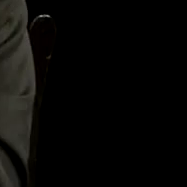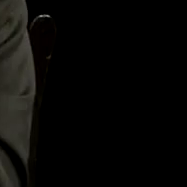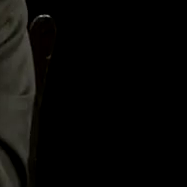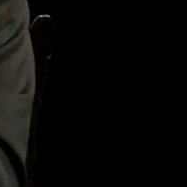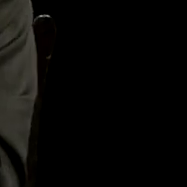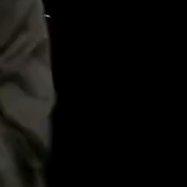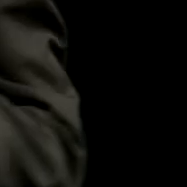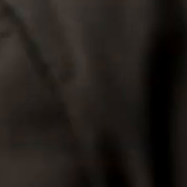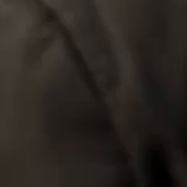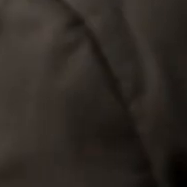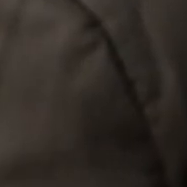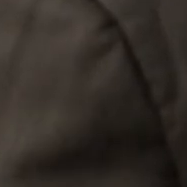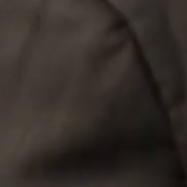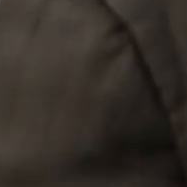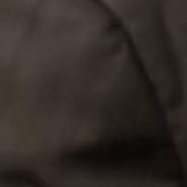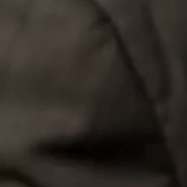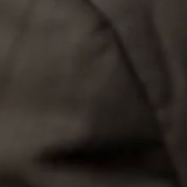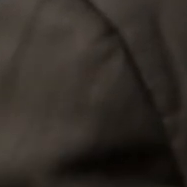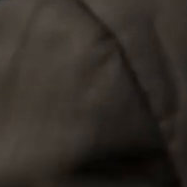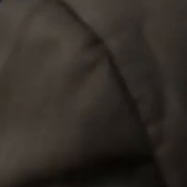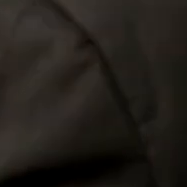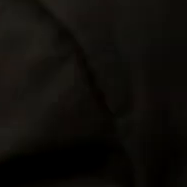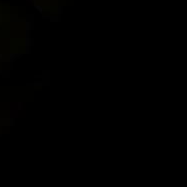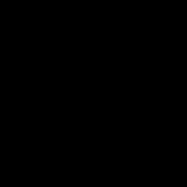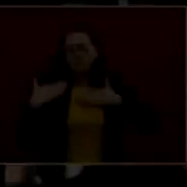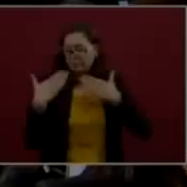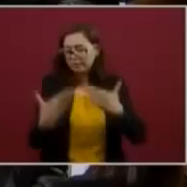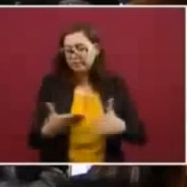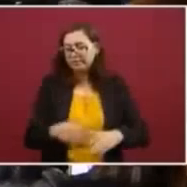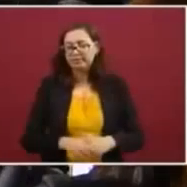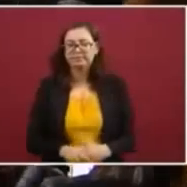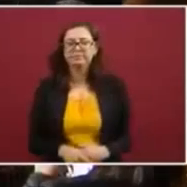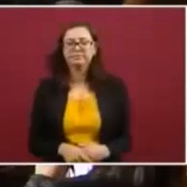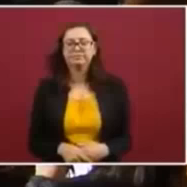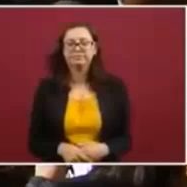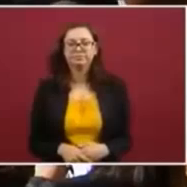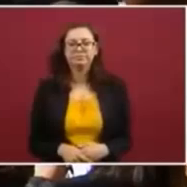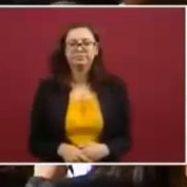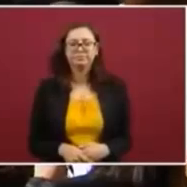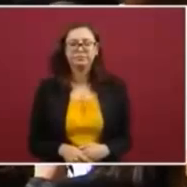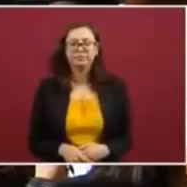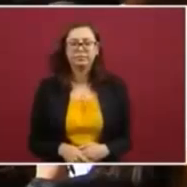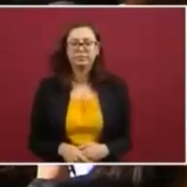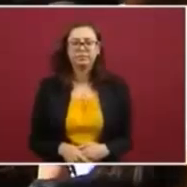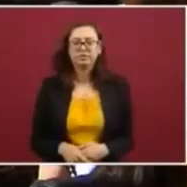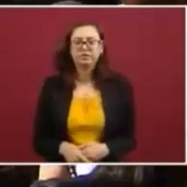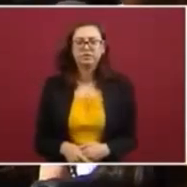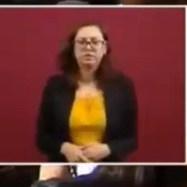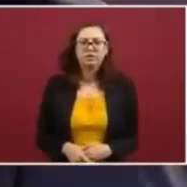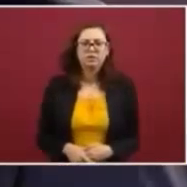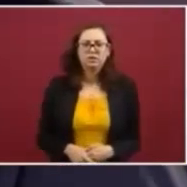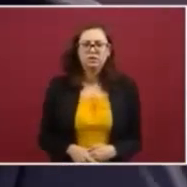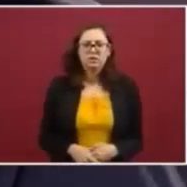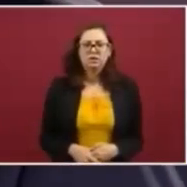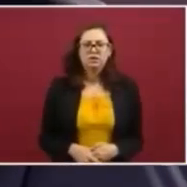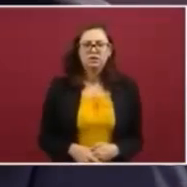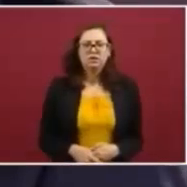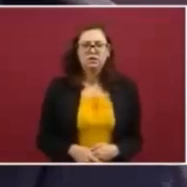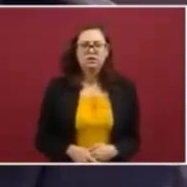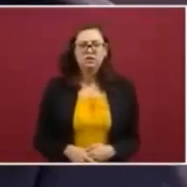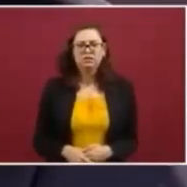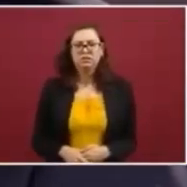ver esos videos y regresamos contigo a cuadro. De acuerdo. No podemos dejar de mencionar que una de las